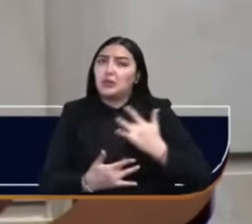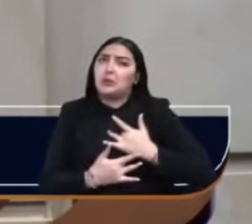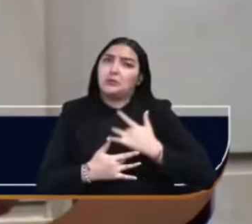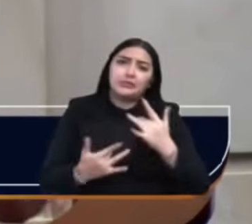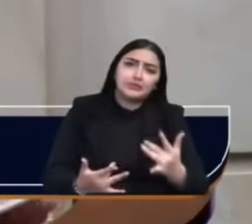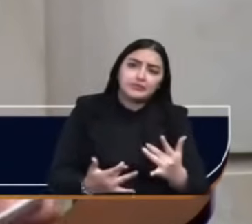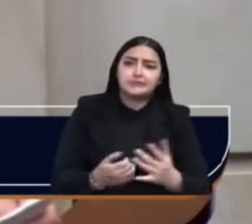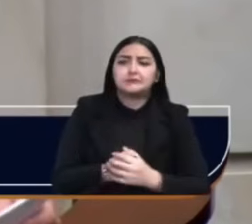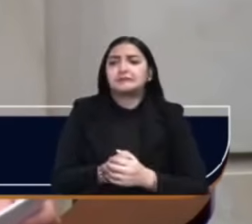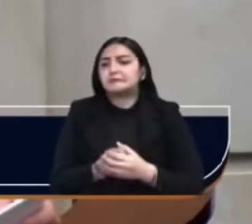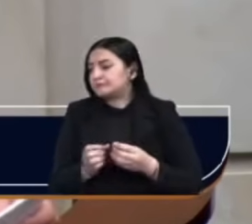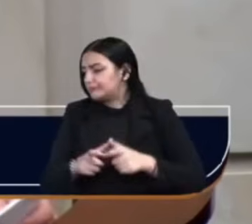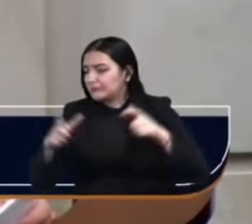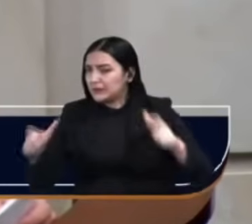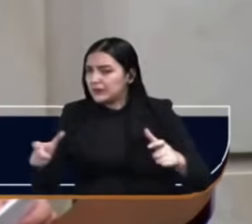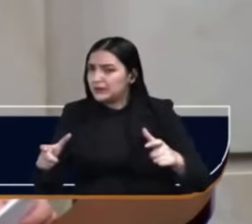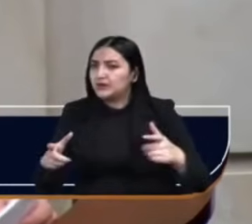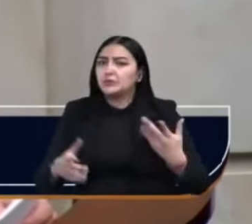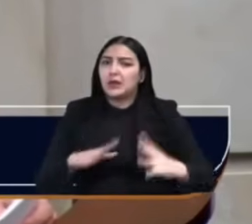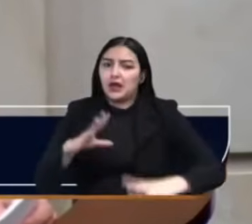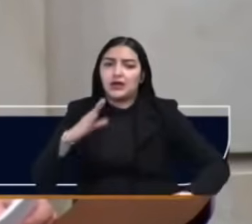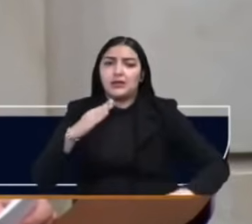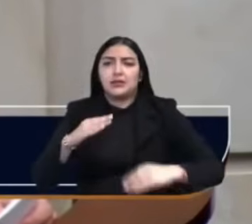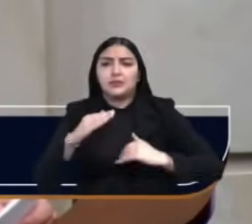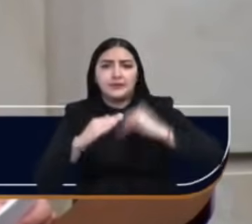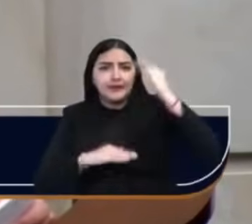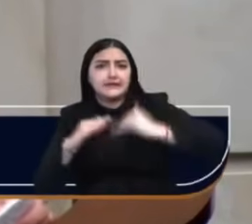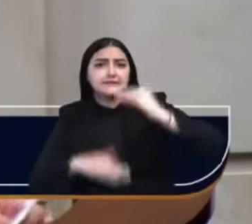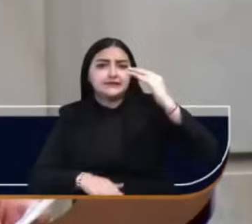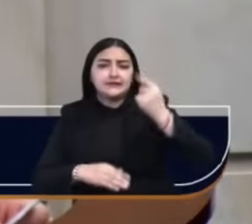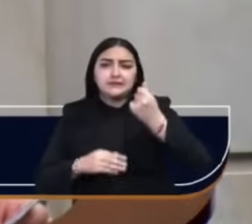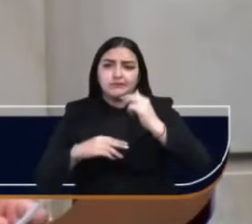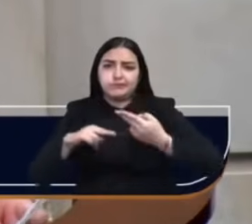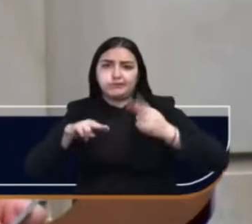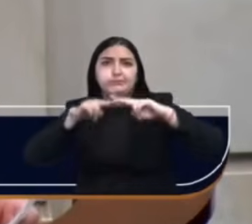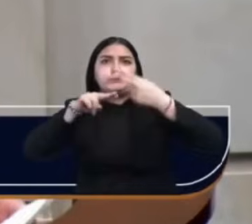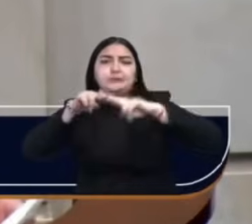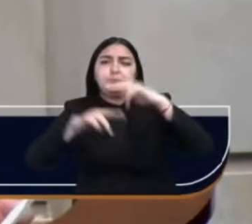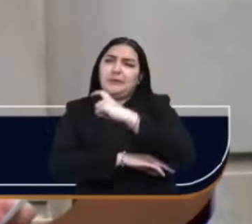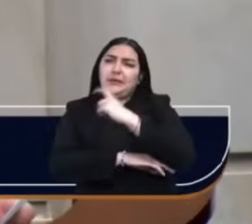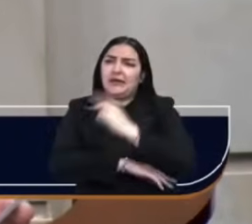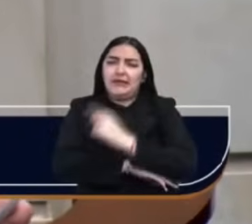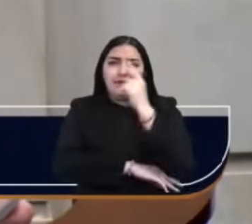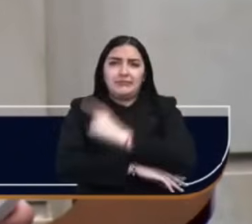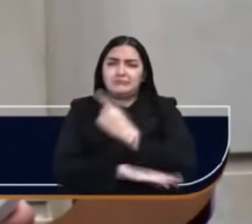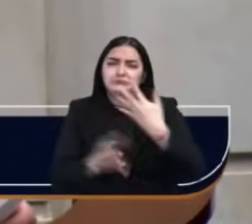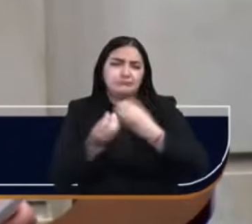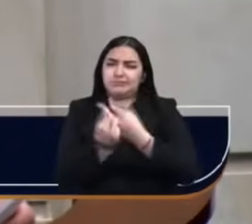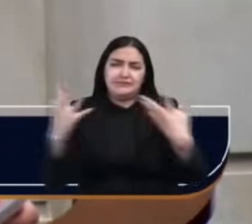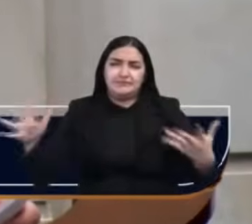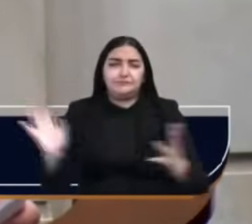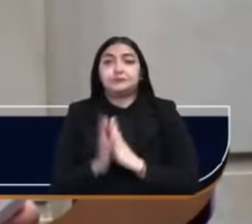compensación, de extensión de la concesión, de aumento de peajes, digamos, ahí hay distintas modalidades. Eso en